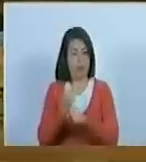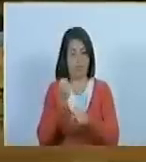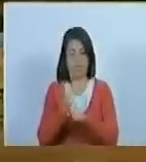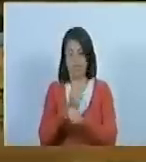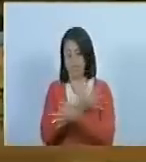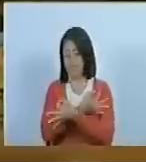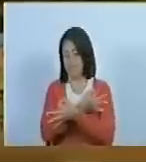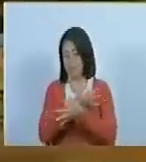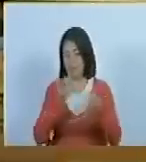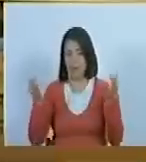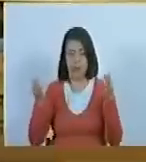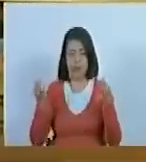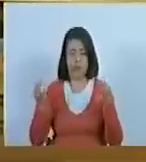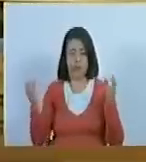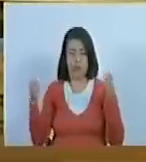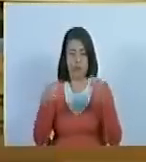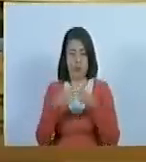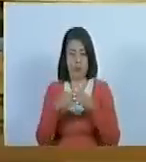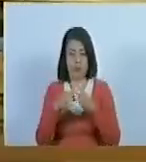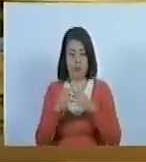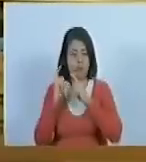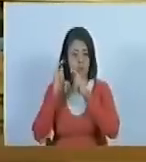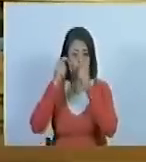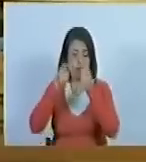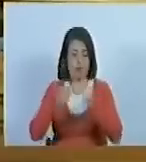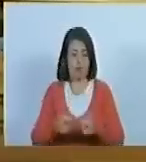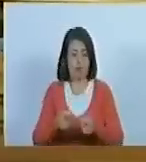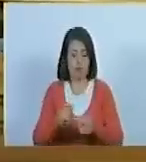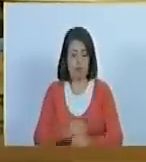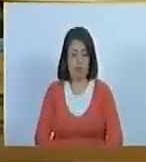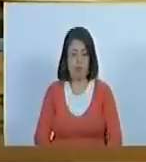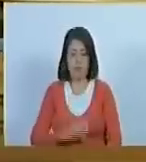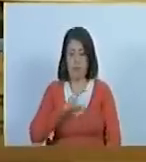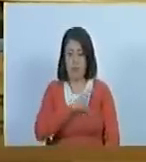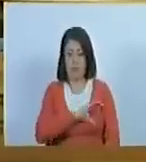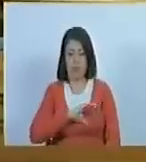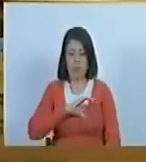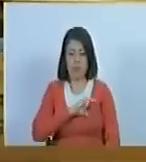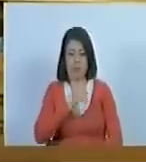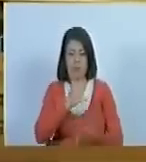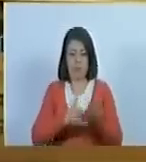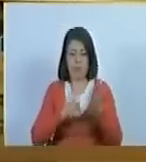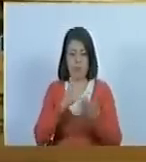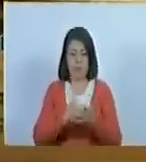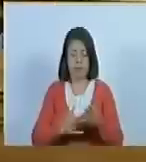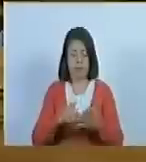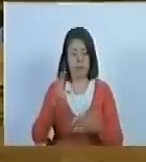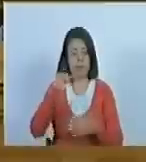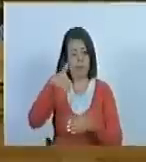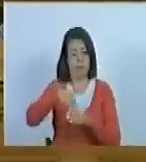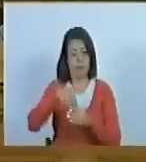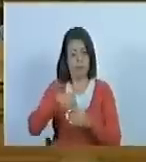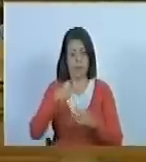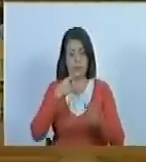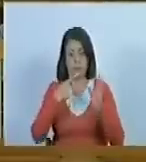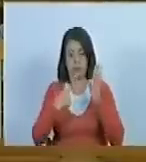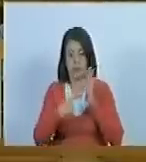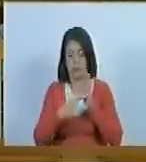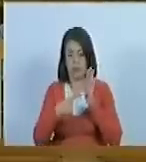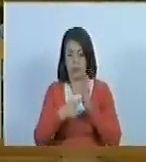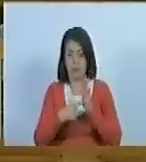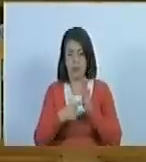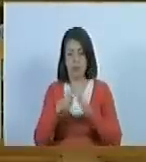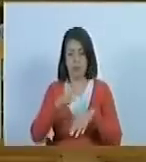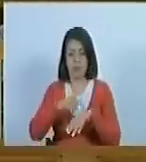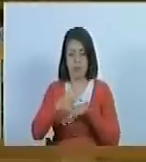trabajo impecable en la conformación y designación del comité de postulaciones electorales con cumplimiento estricto de